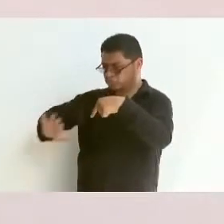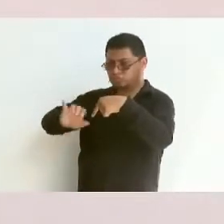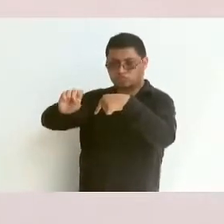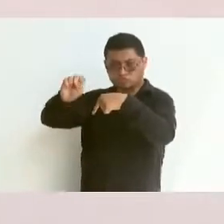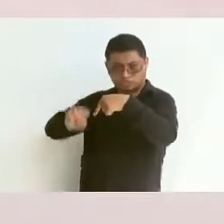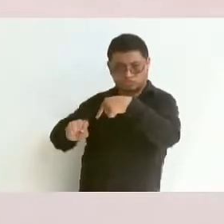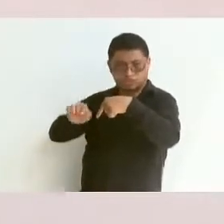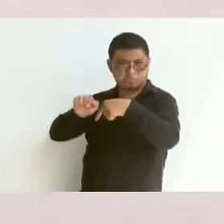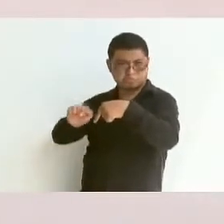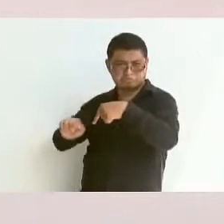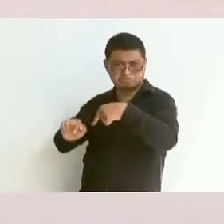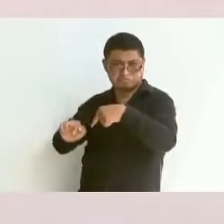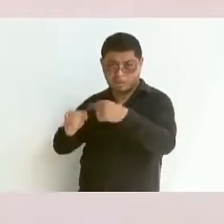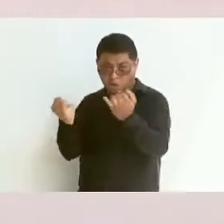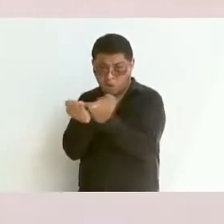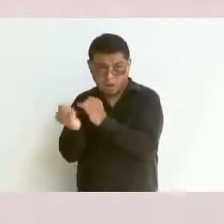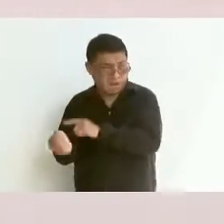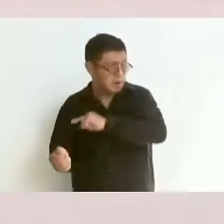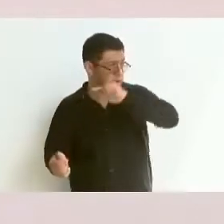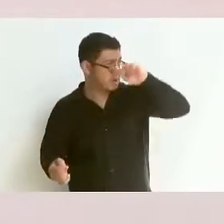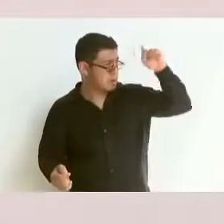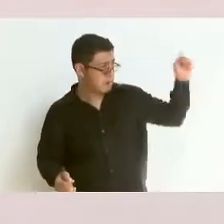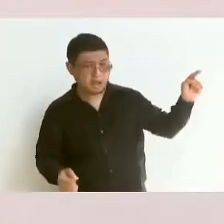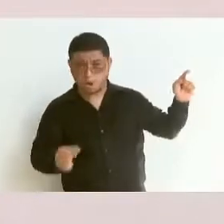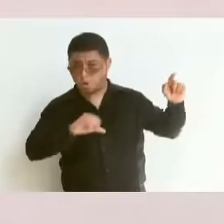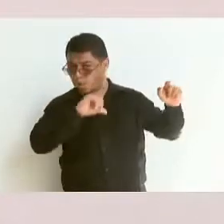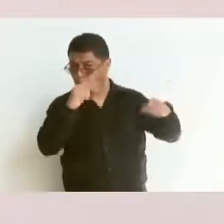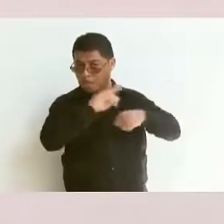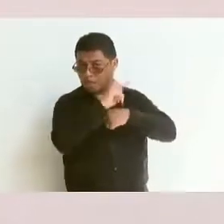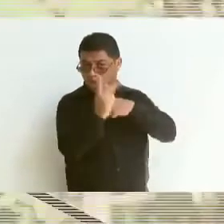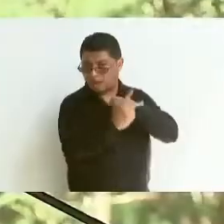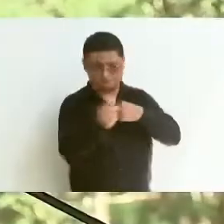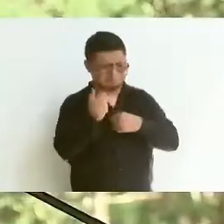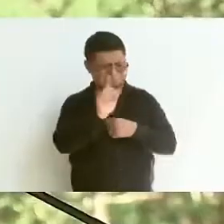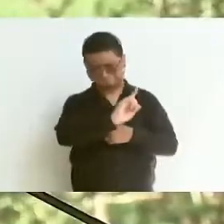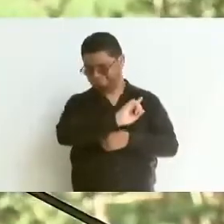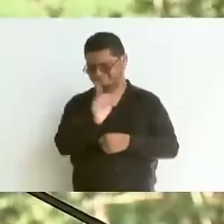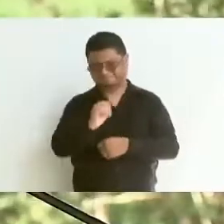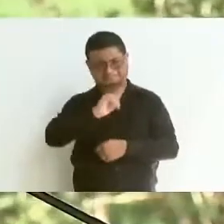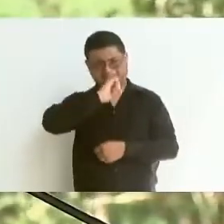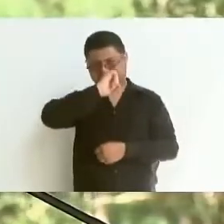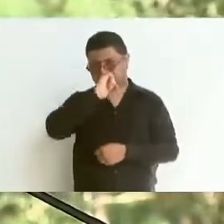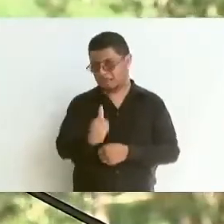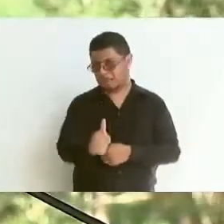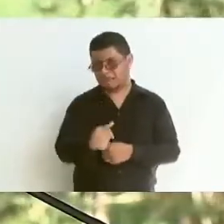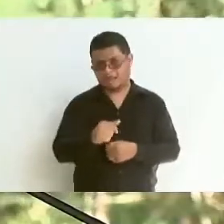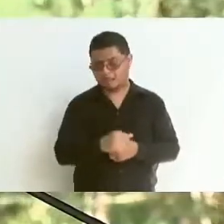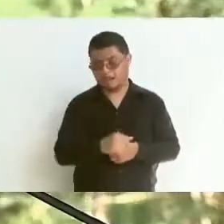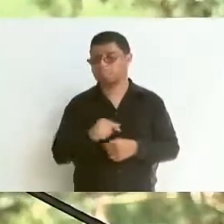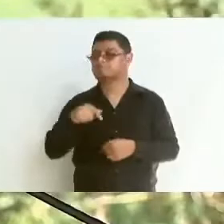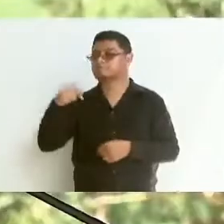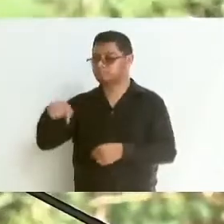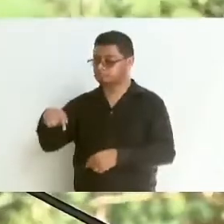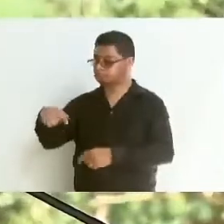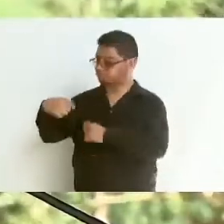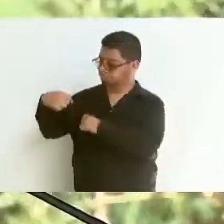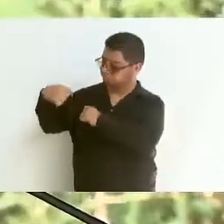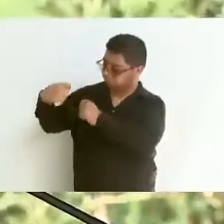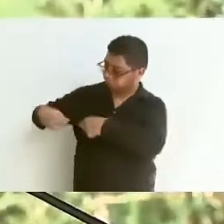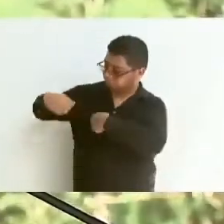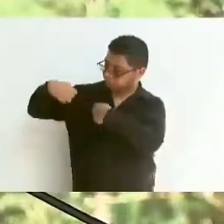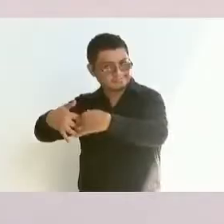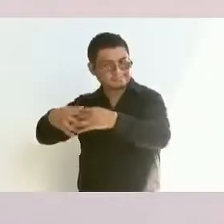por la herencia de la gran civilización